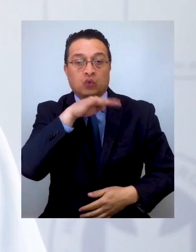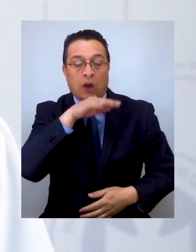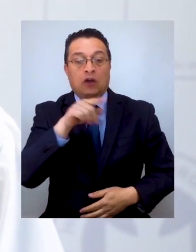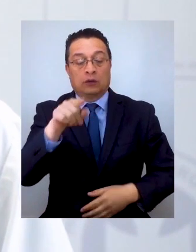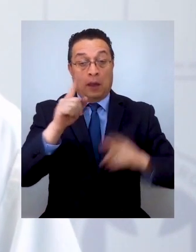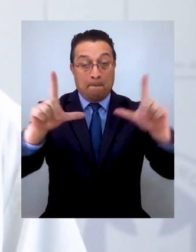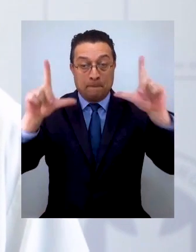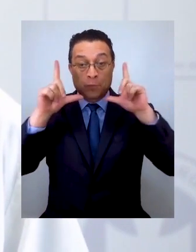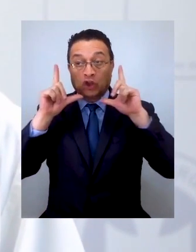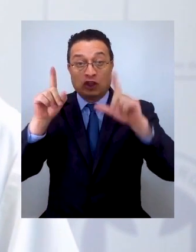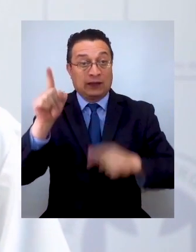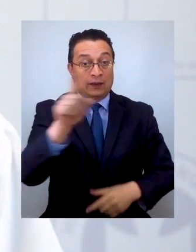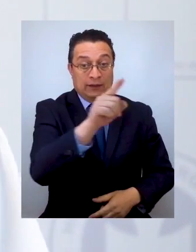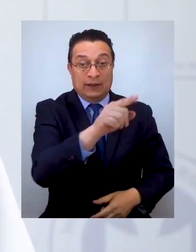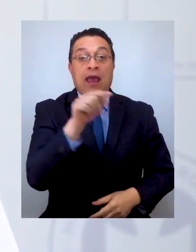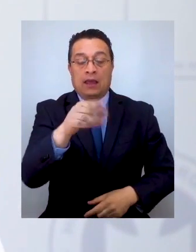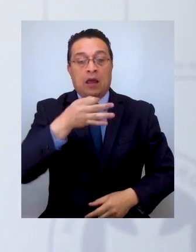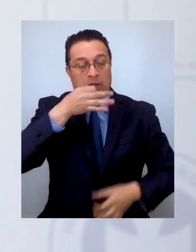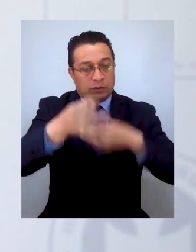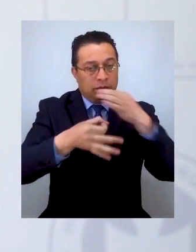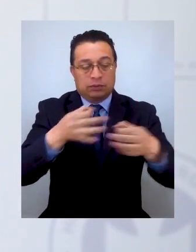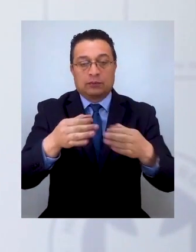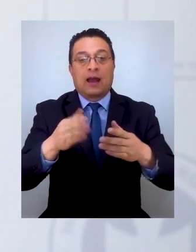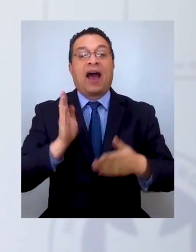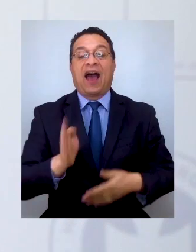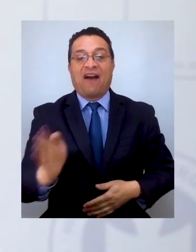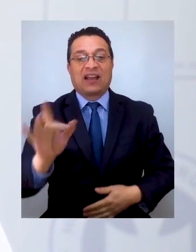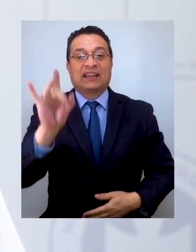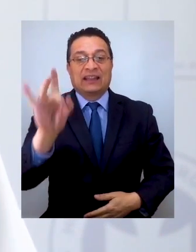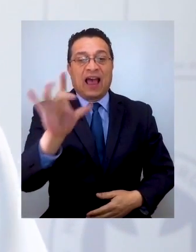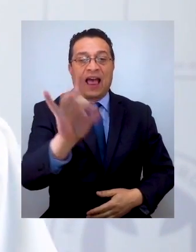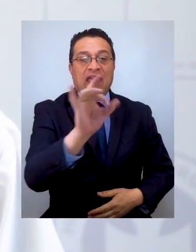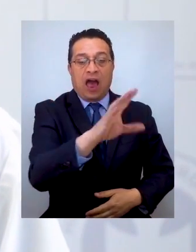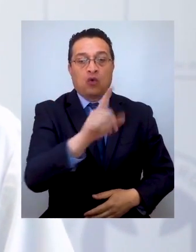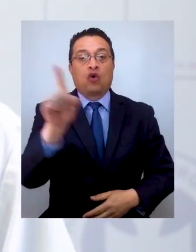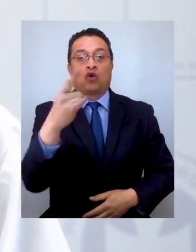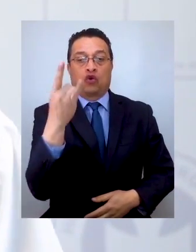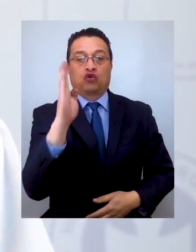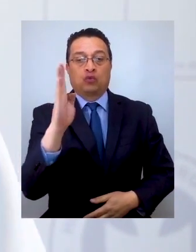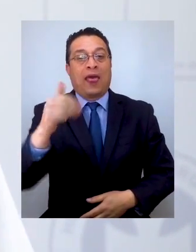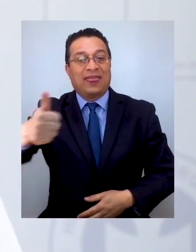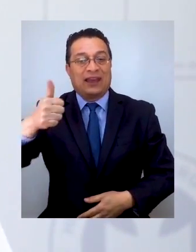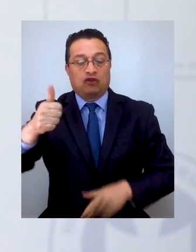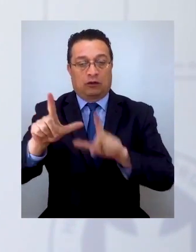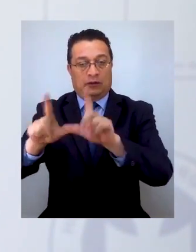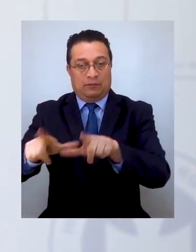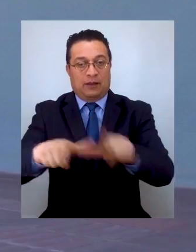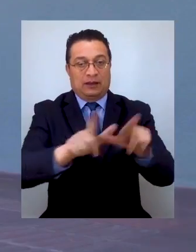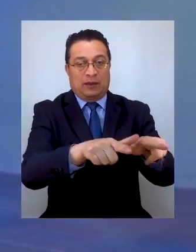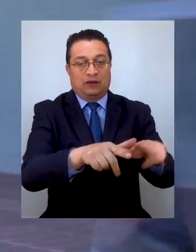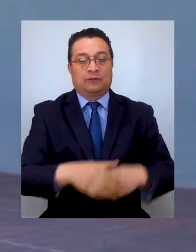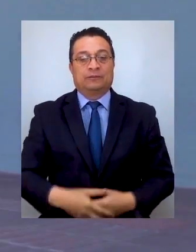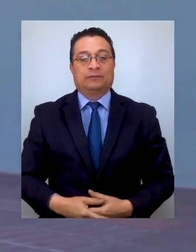sus protagonistas quienes se referirán a los avances en cada una de las subdirecciones y áreas a cargo